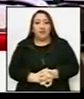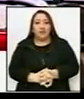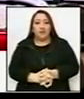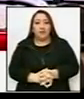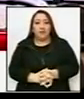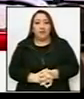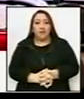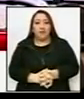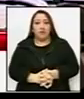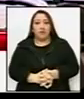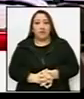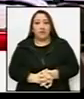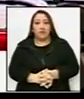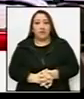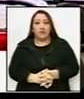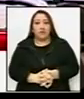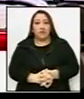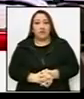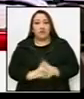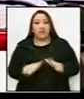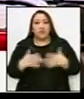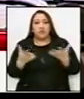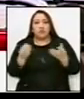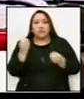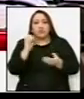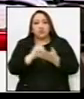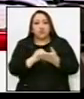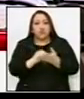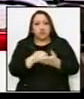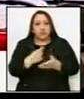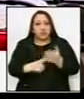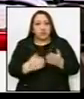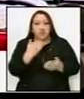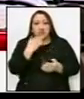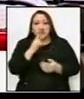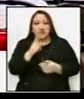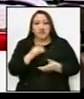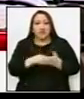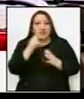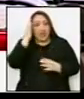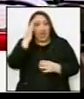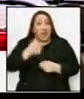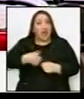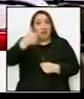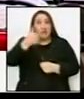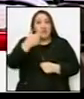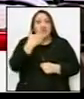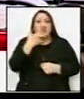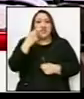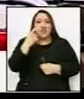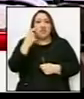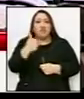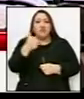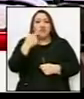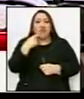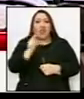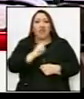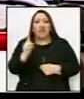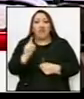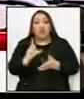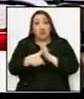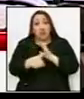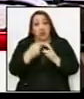La manera cómo se podría calificar que quién era la cabeza, ¿no? Bueno, lo establecerá